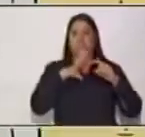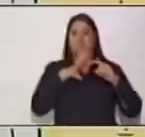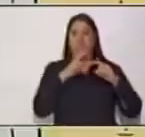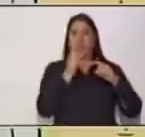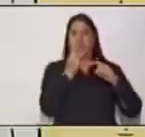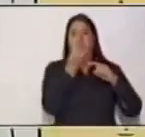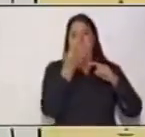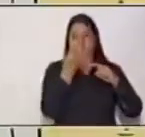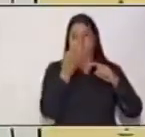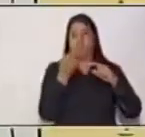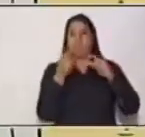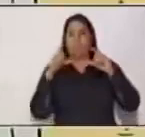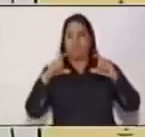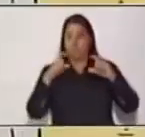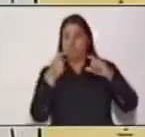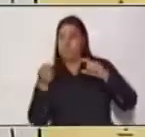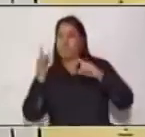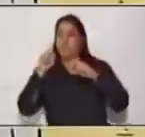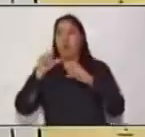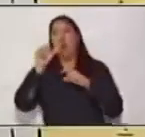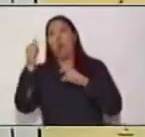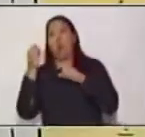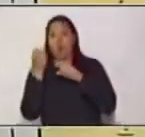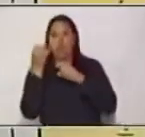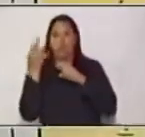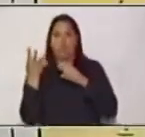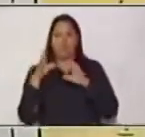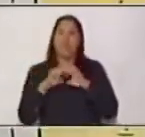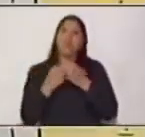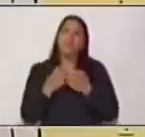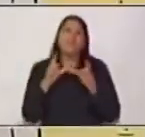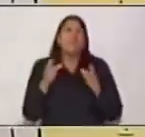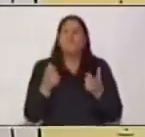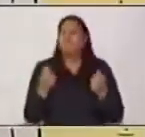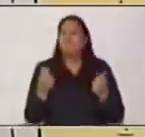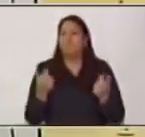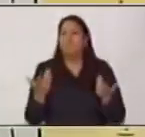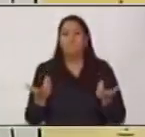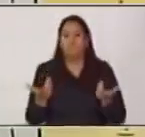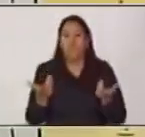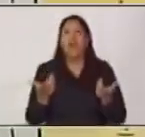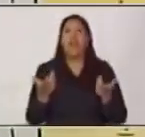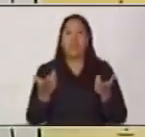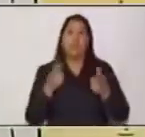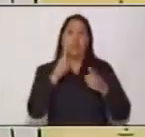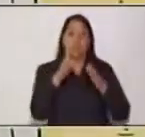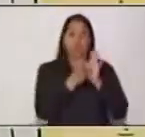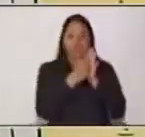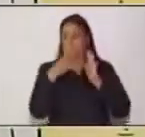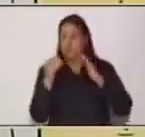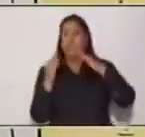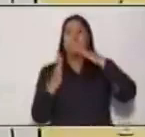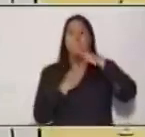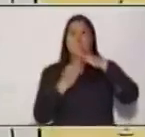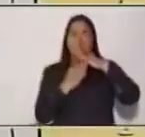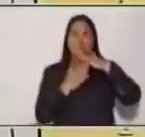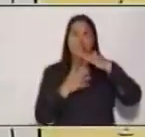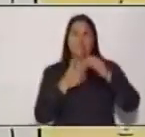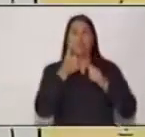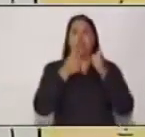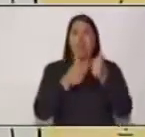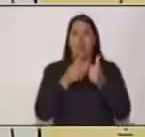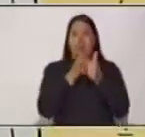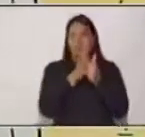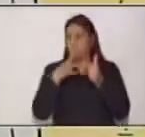Bueno, copiamos la base es a, y luego